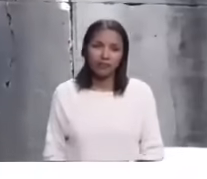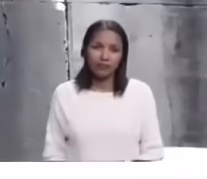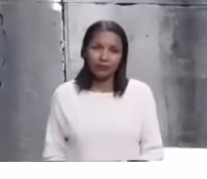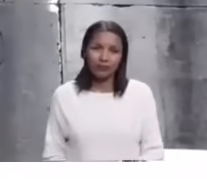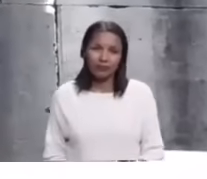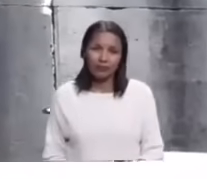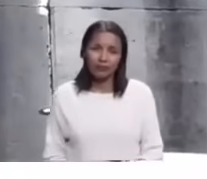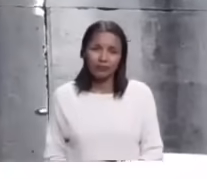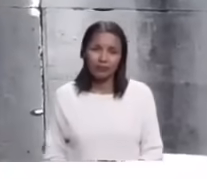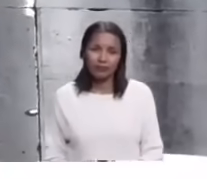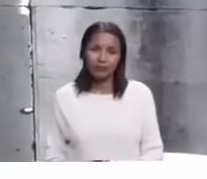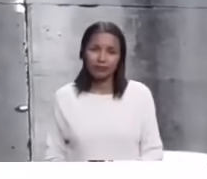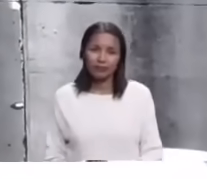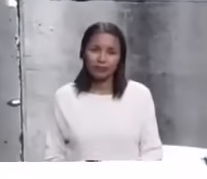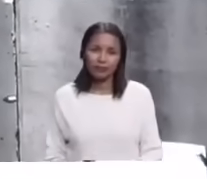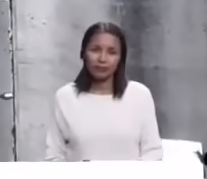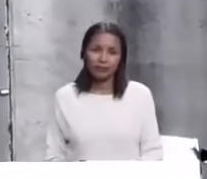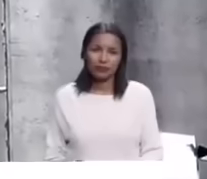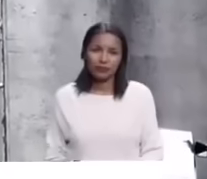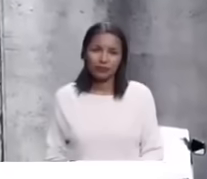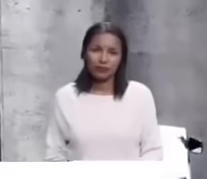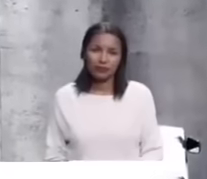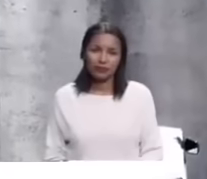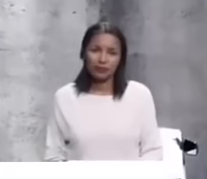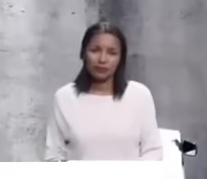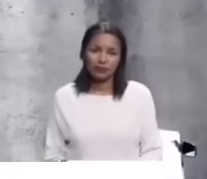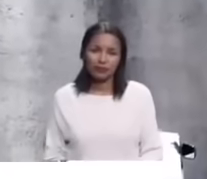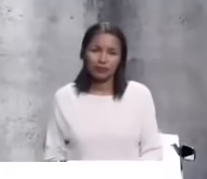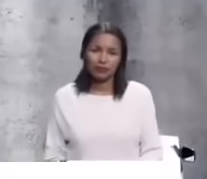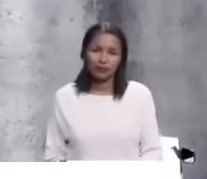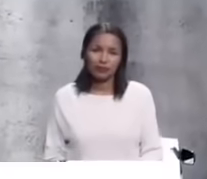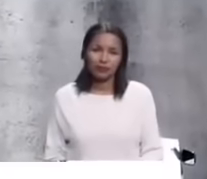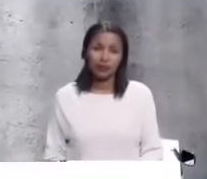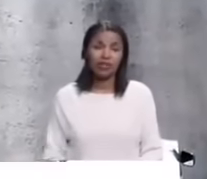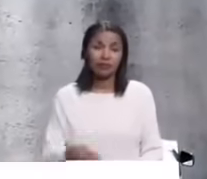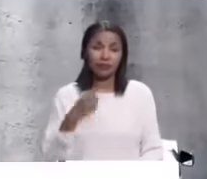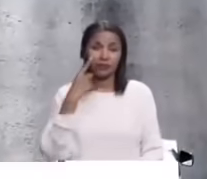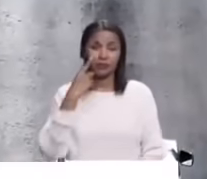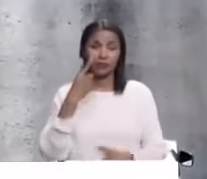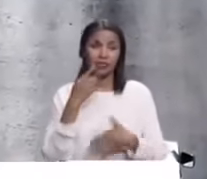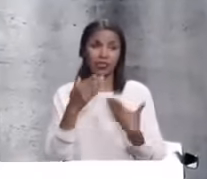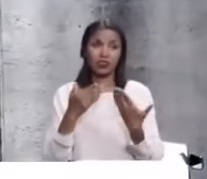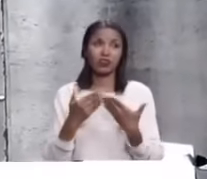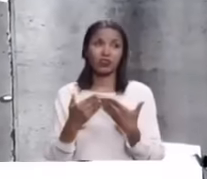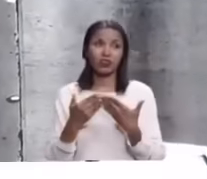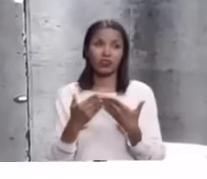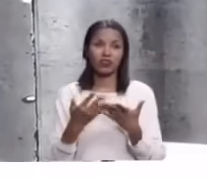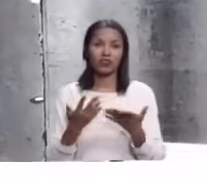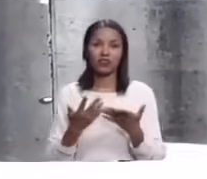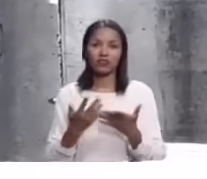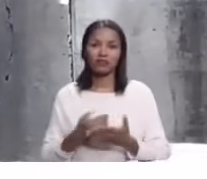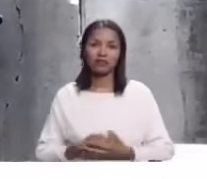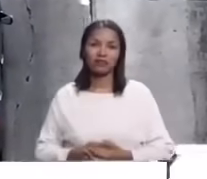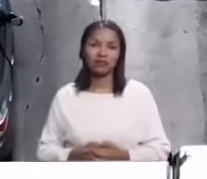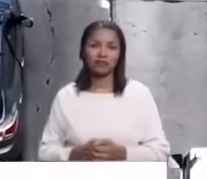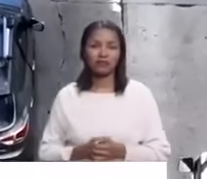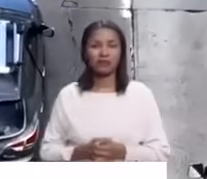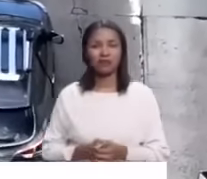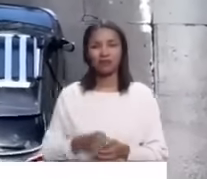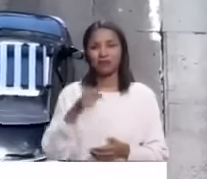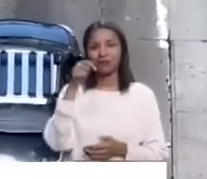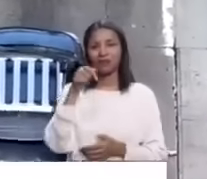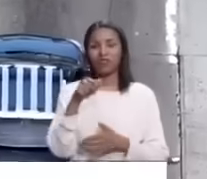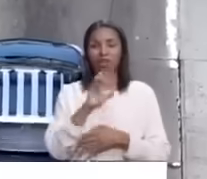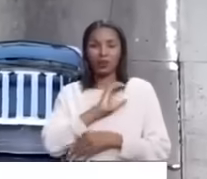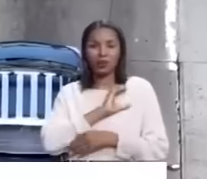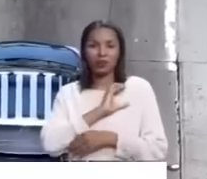sus armas apuntando hacia ese vehículo para que posteriormente pues se pueda dar la acción por parte de